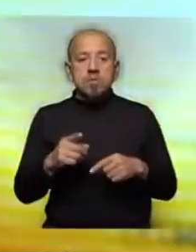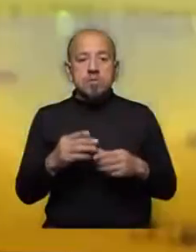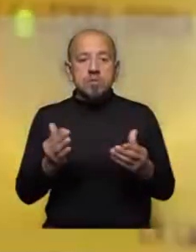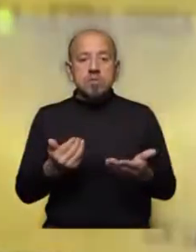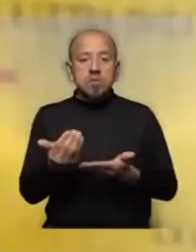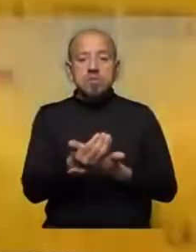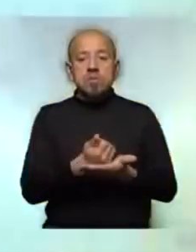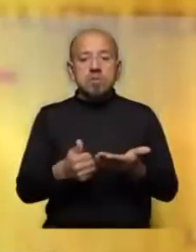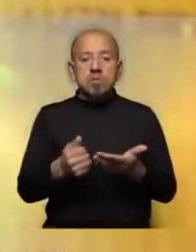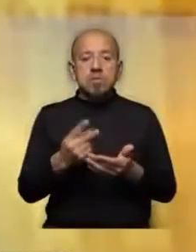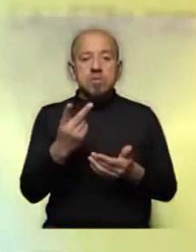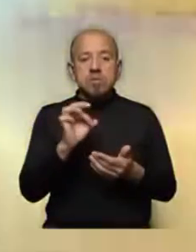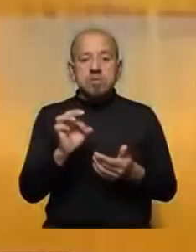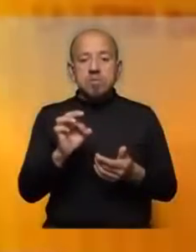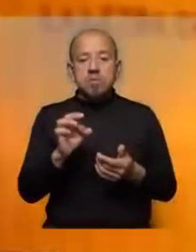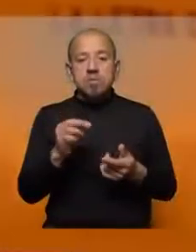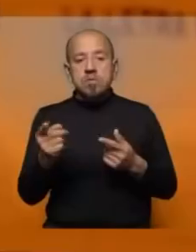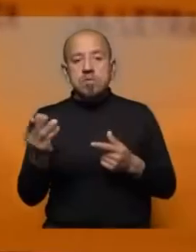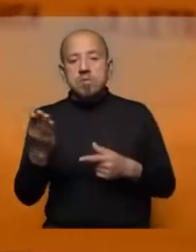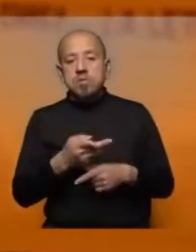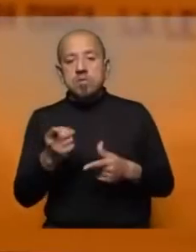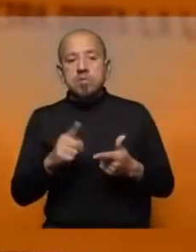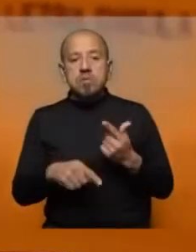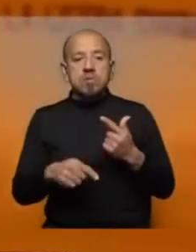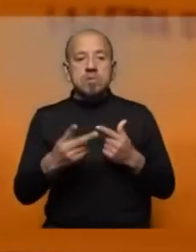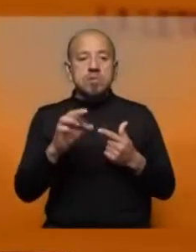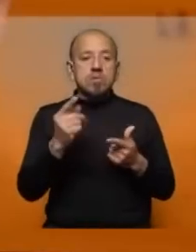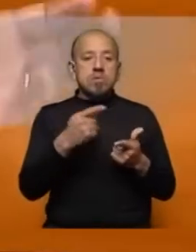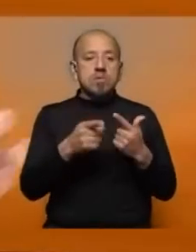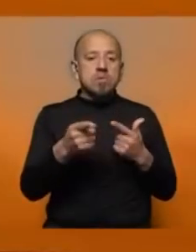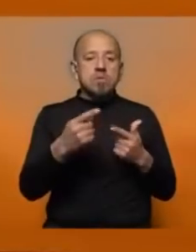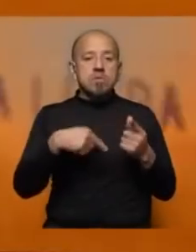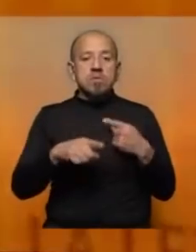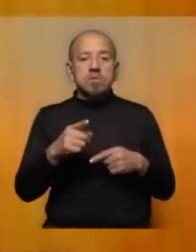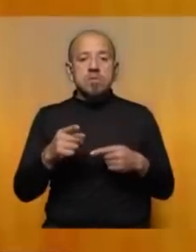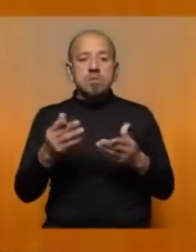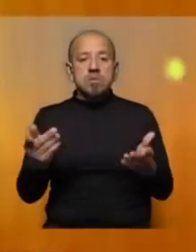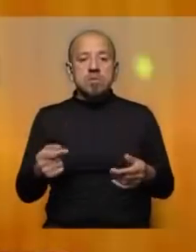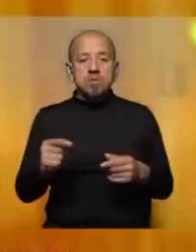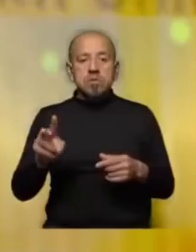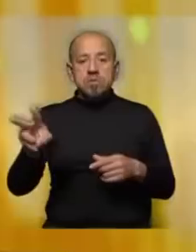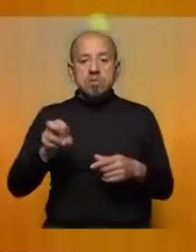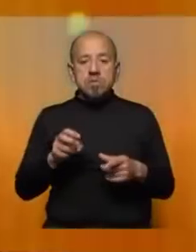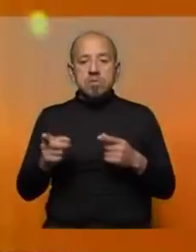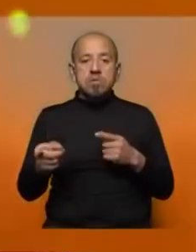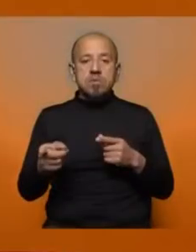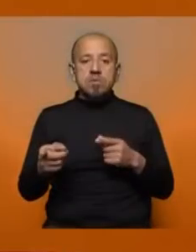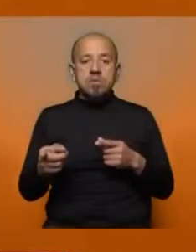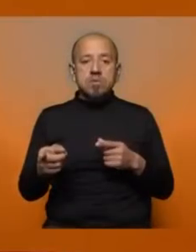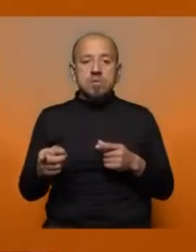descontar a eso el 20 para esto el 20% para el partido el 20% para el sector cuando quer acordar cobran chaucha y